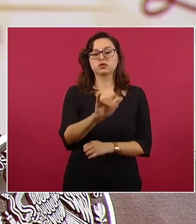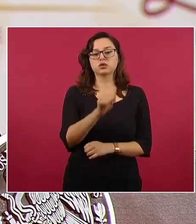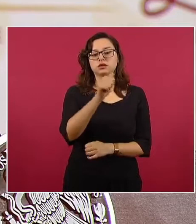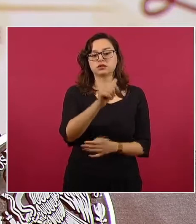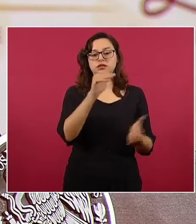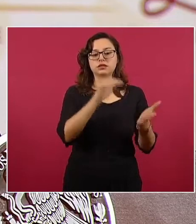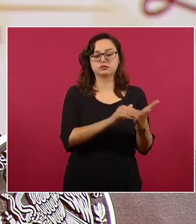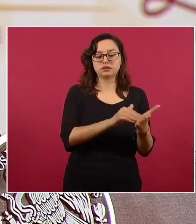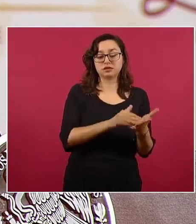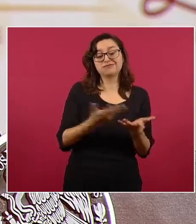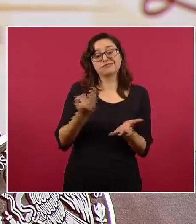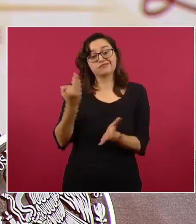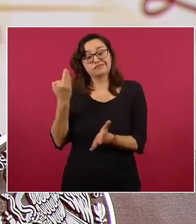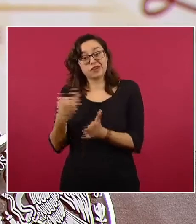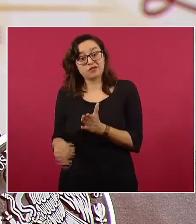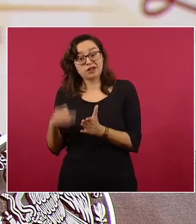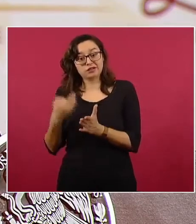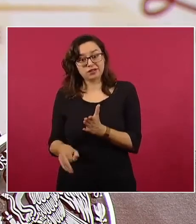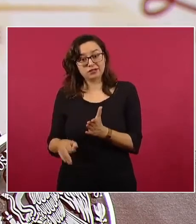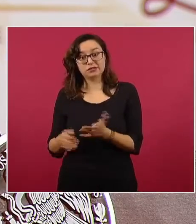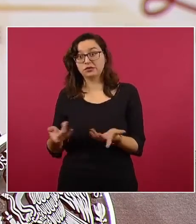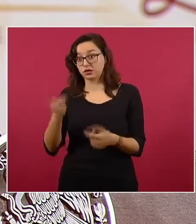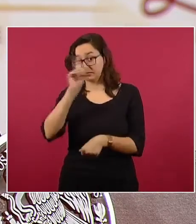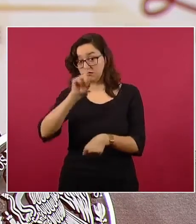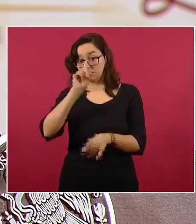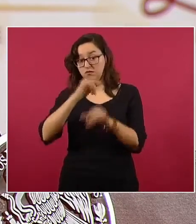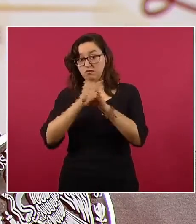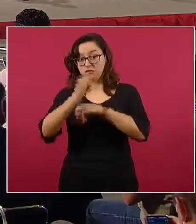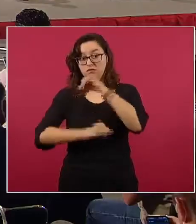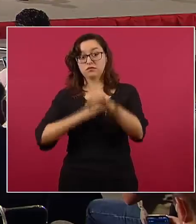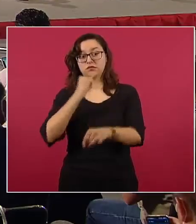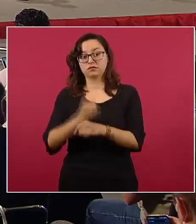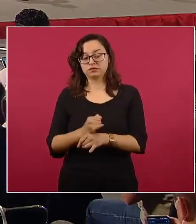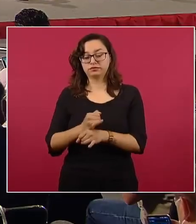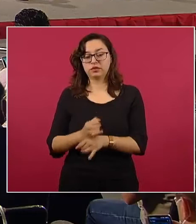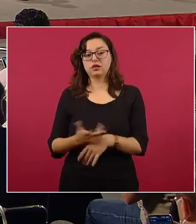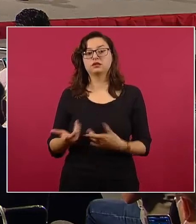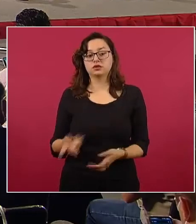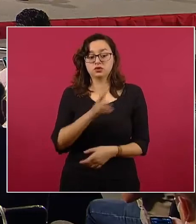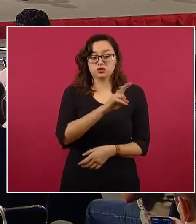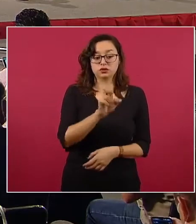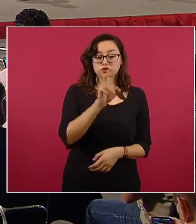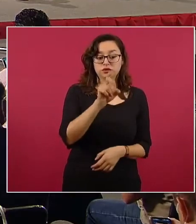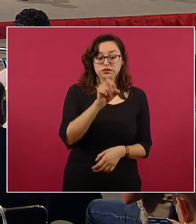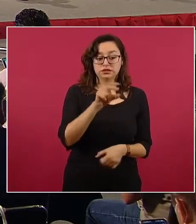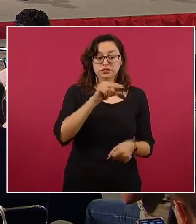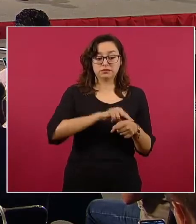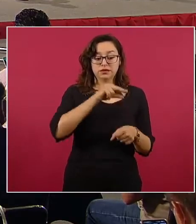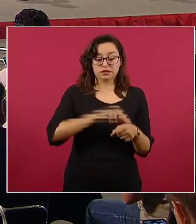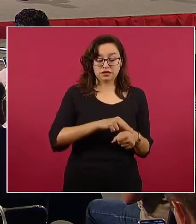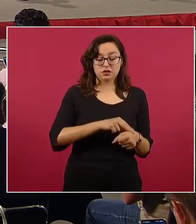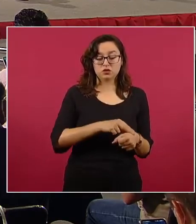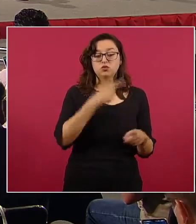256,000, y el déficit, de acuerdo a las recomendaciones internacionales, que son de 230 médicos por cada